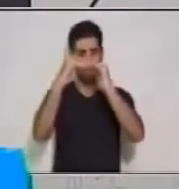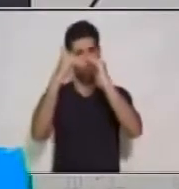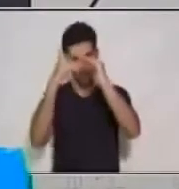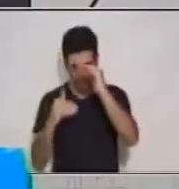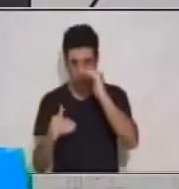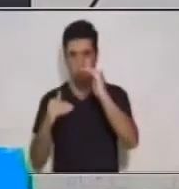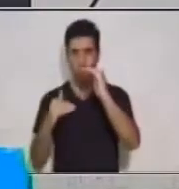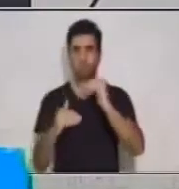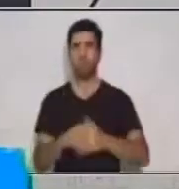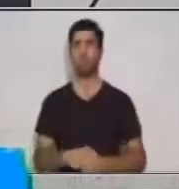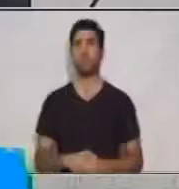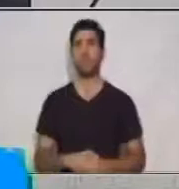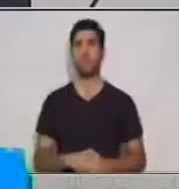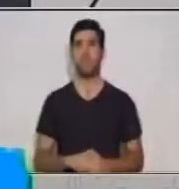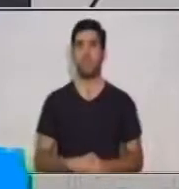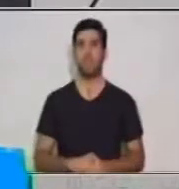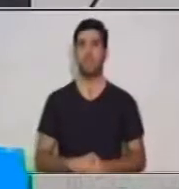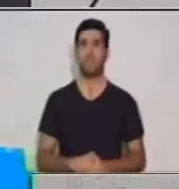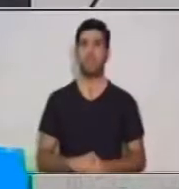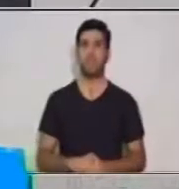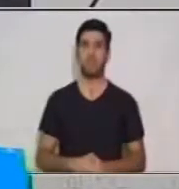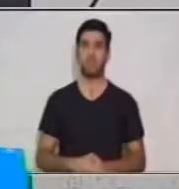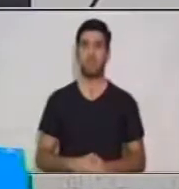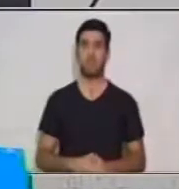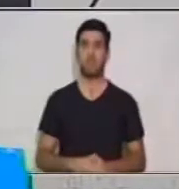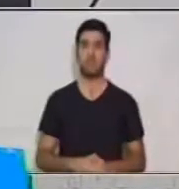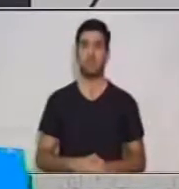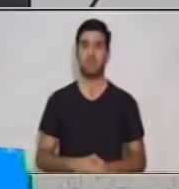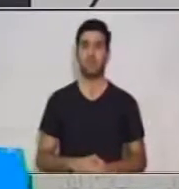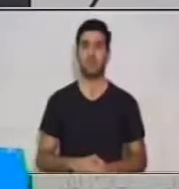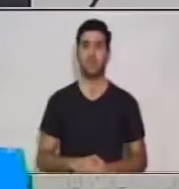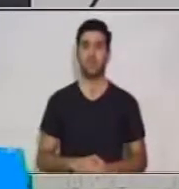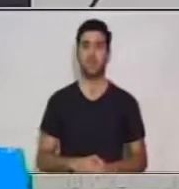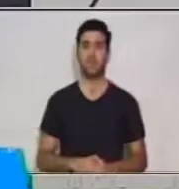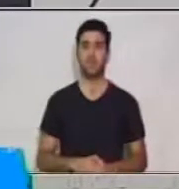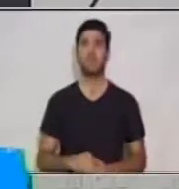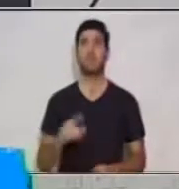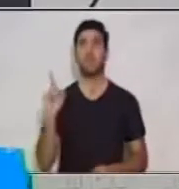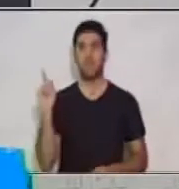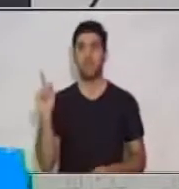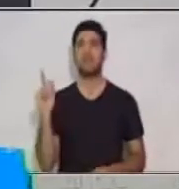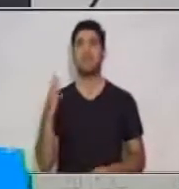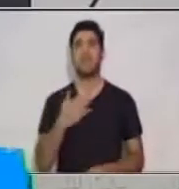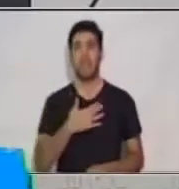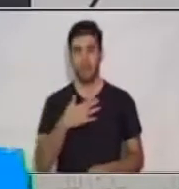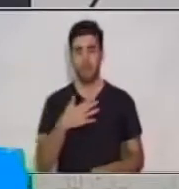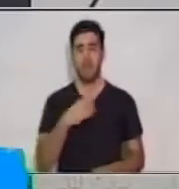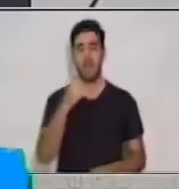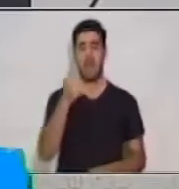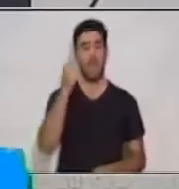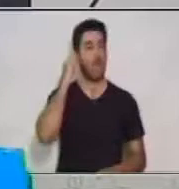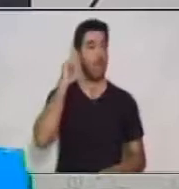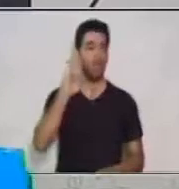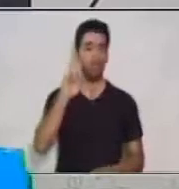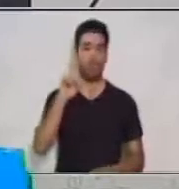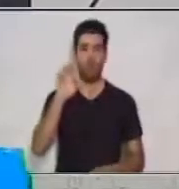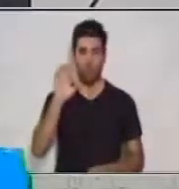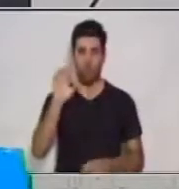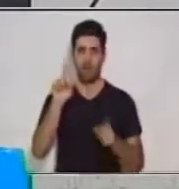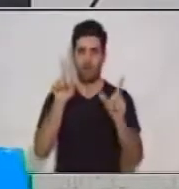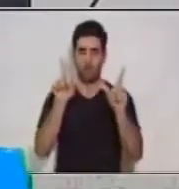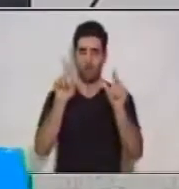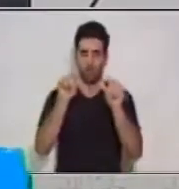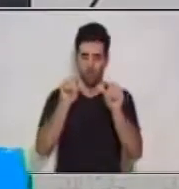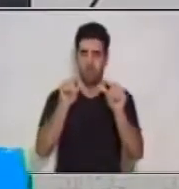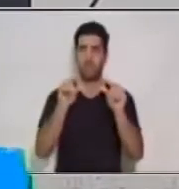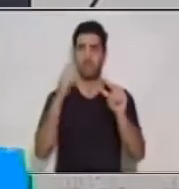ángulos menores a 90 grados? Muy bien, agudo. Y entonces